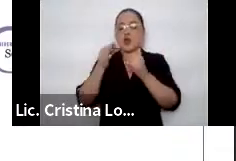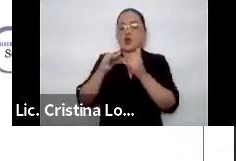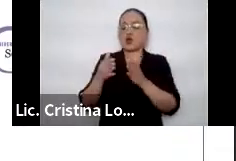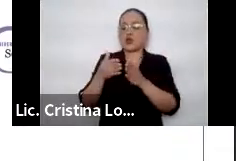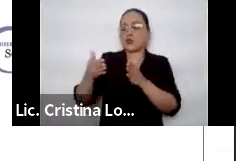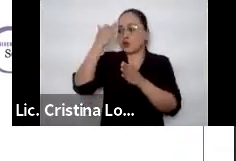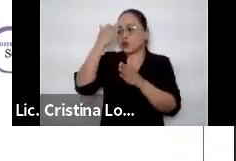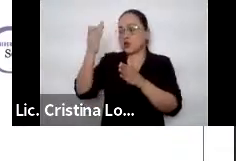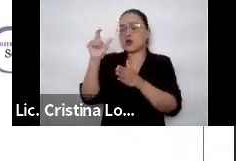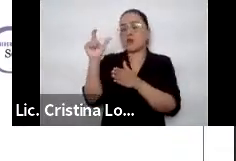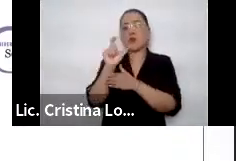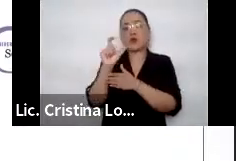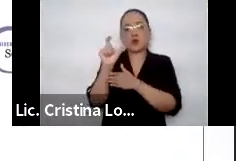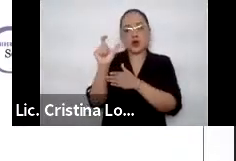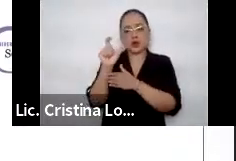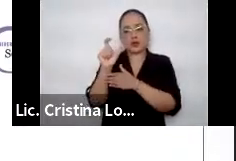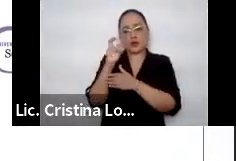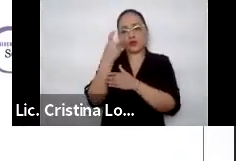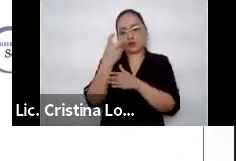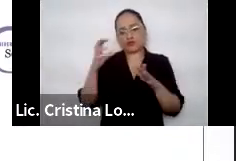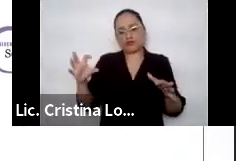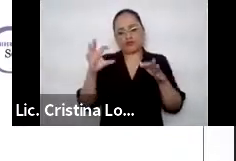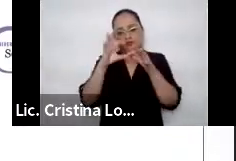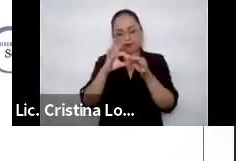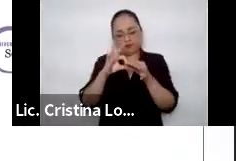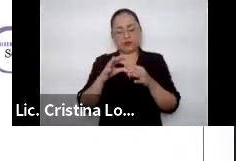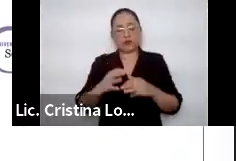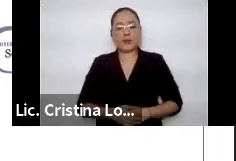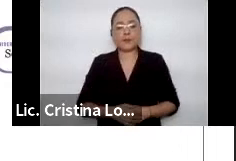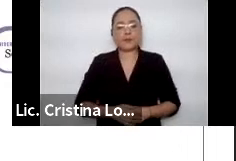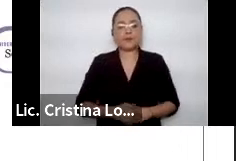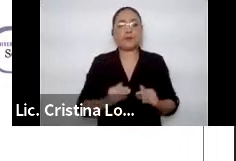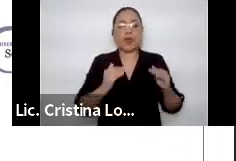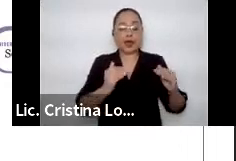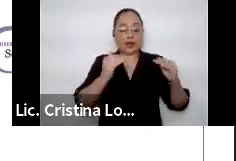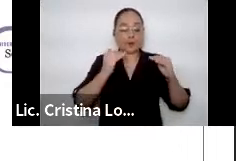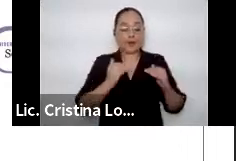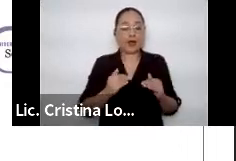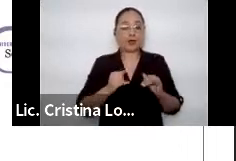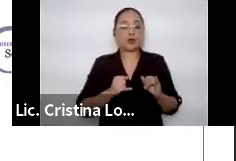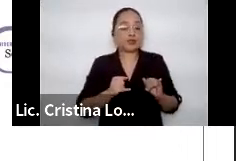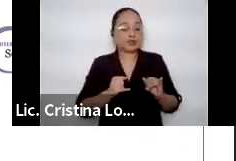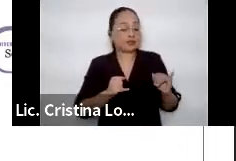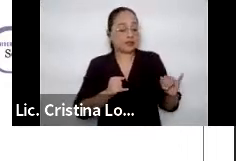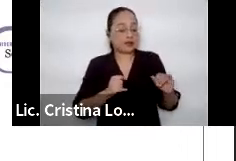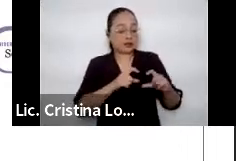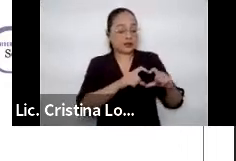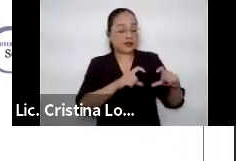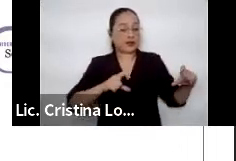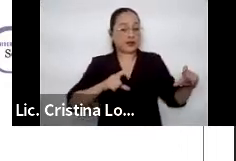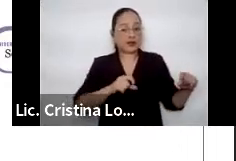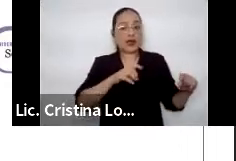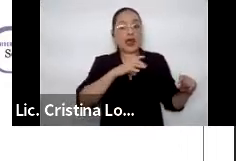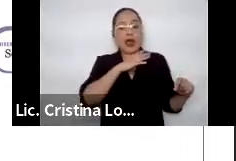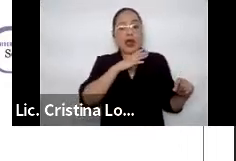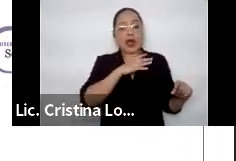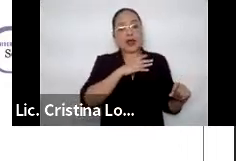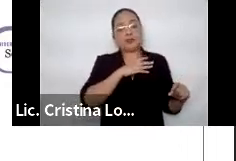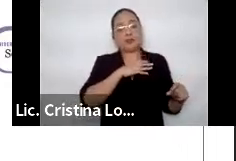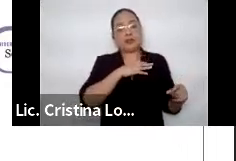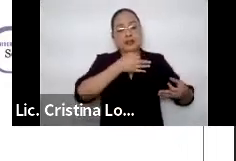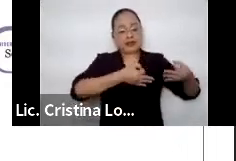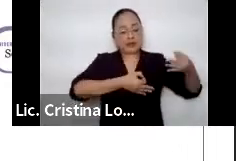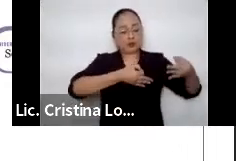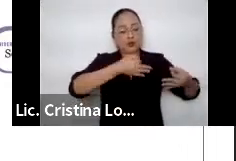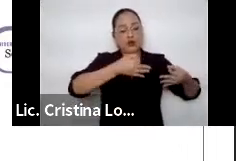época que corresponde esta tesis. En la parte inferior izquierda tenemos un ejemplo de tribunales